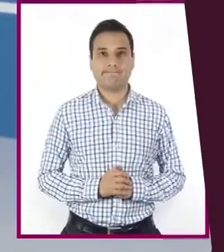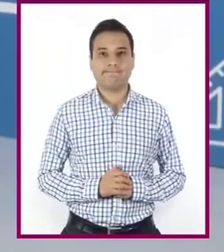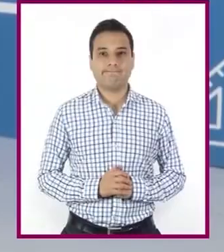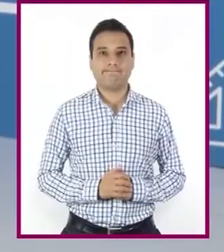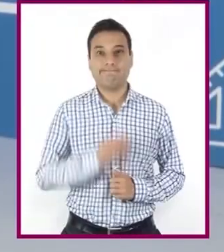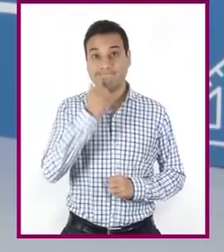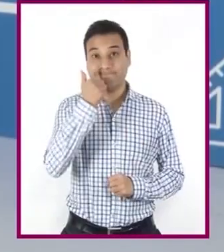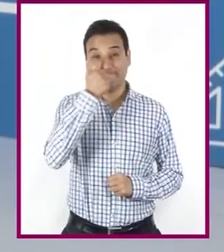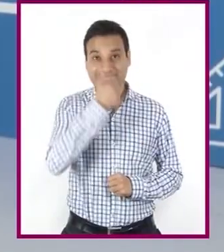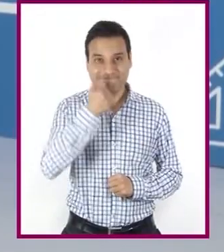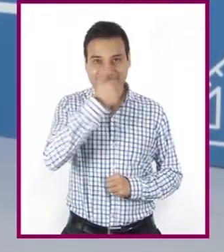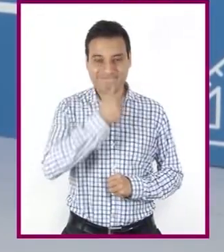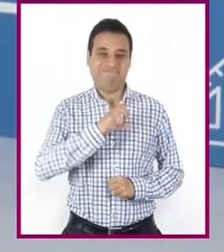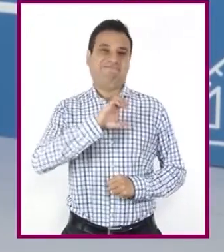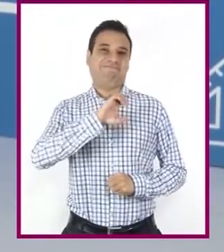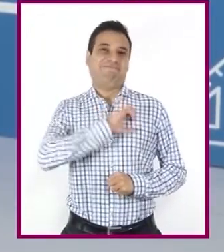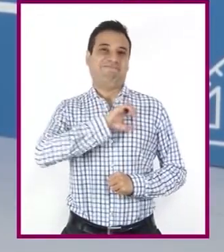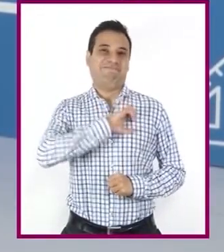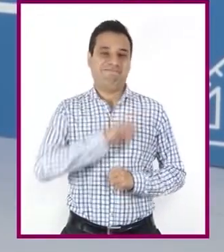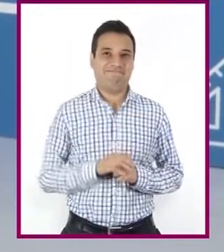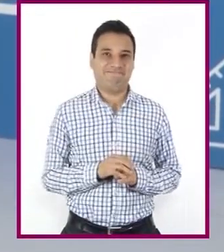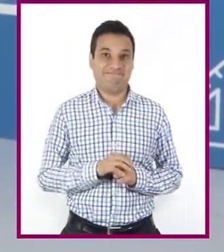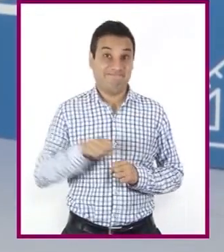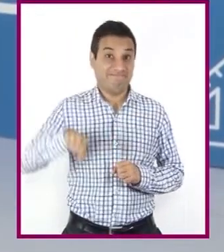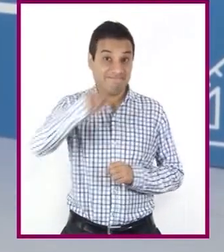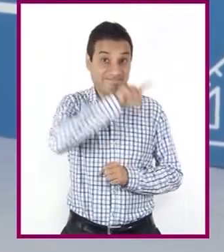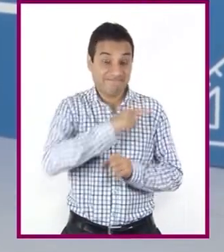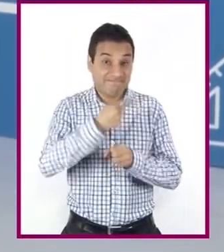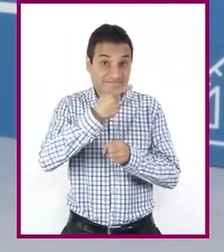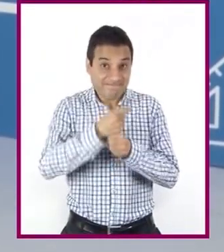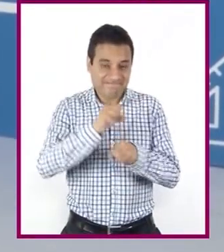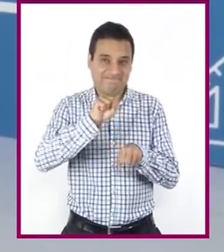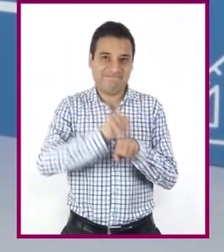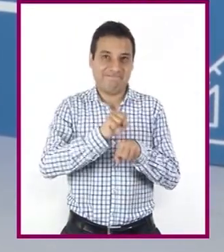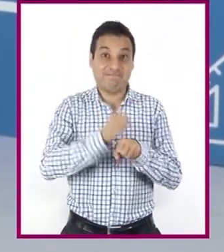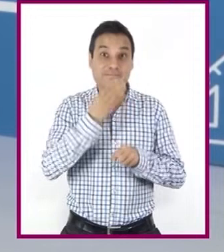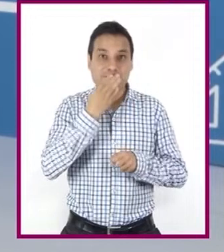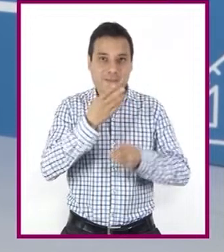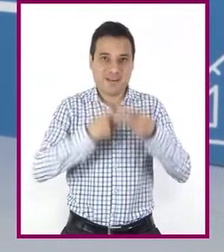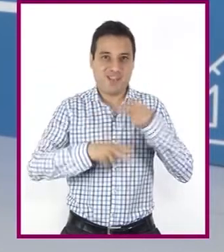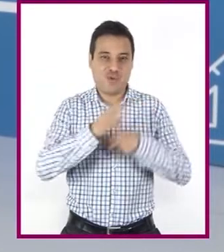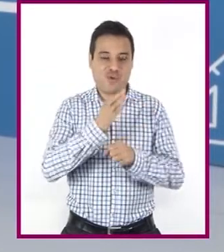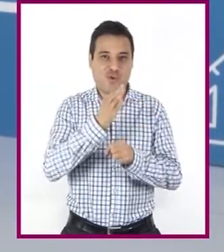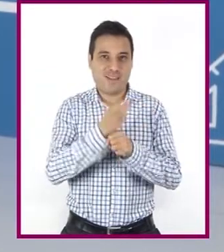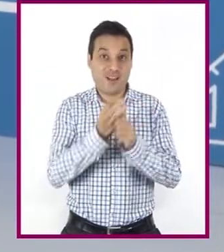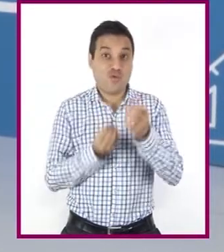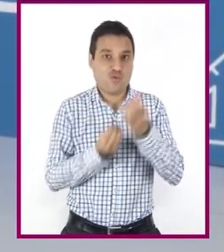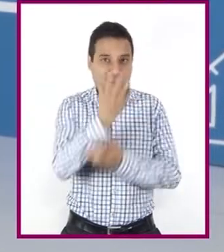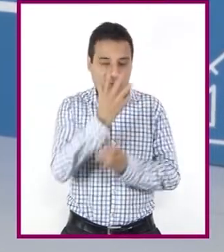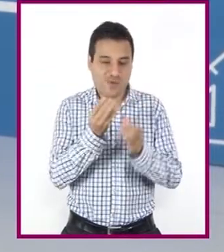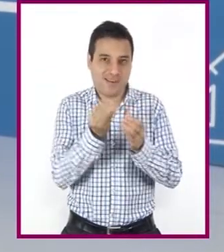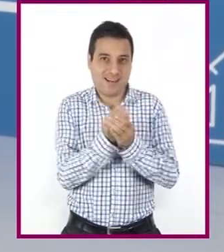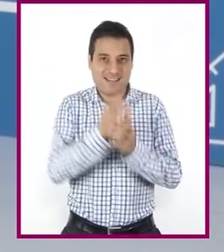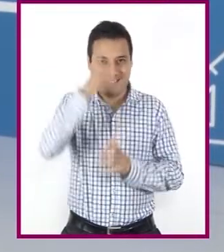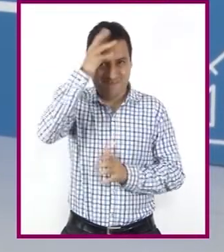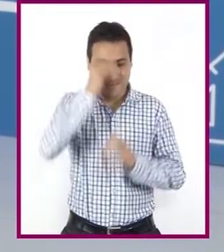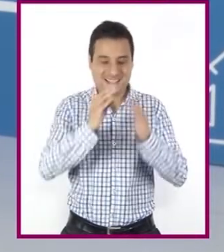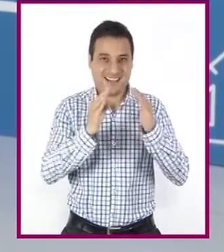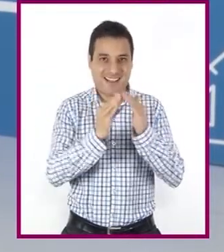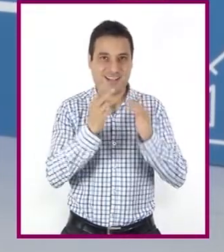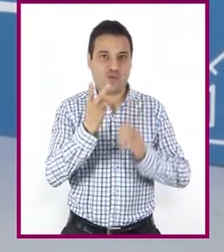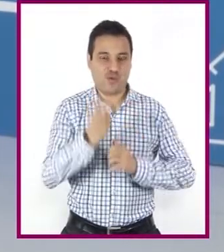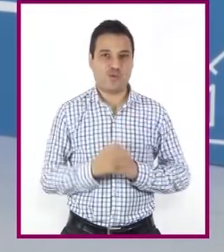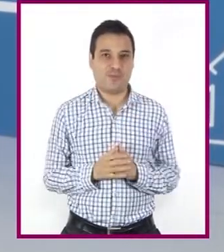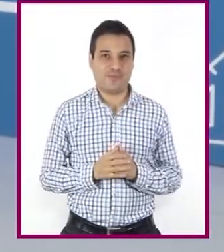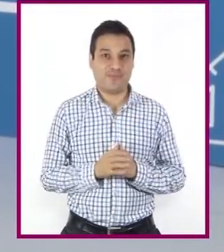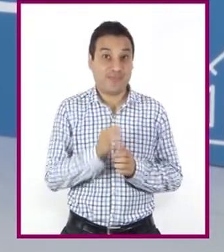Estimadas alumnas y estimados alumnos de primer grado de secundaria, sean bienvenidos y bienvenidas a una sesión más de Aprende en Casa 2 de